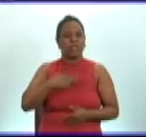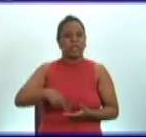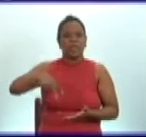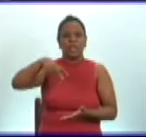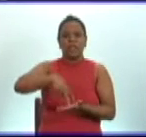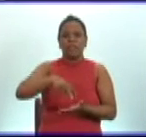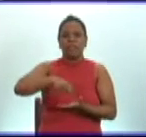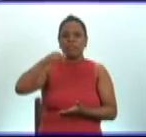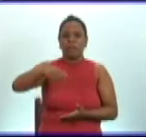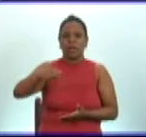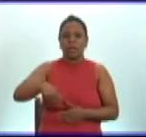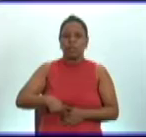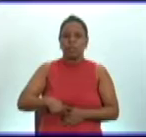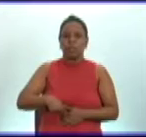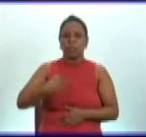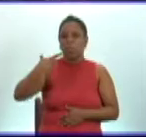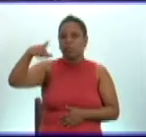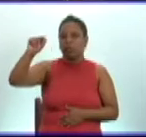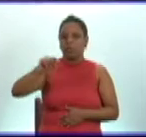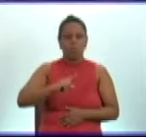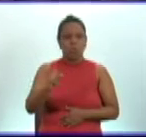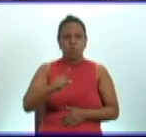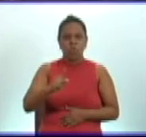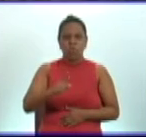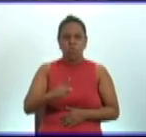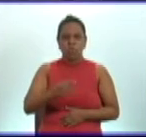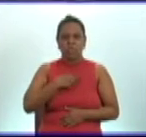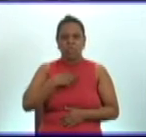aula. No se merecen estar aquí.